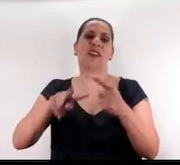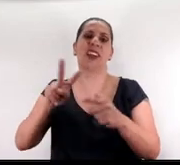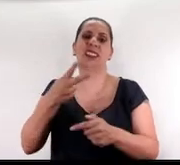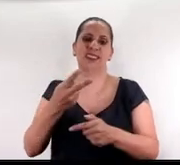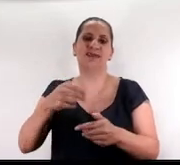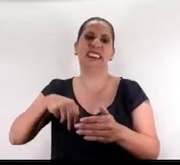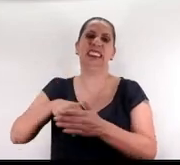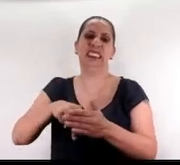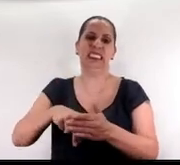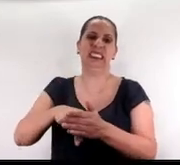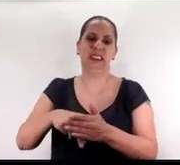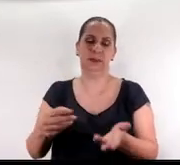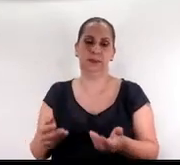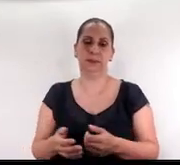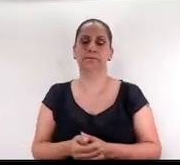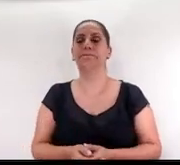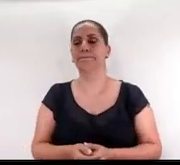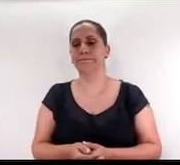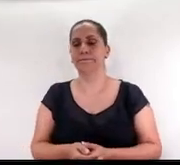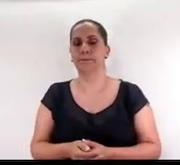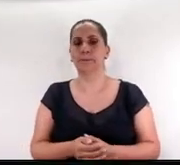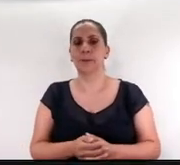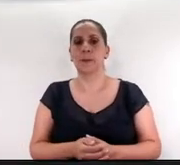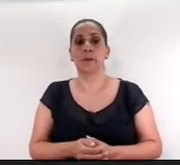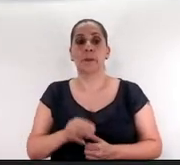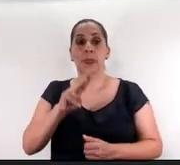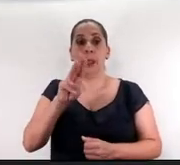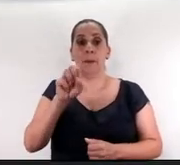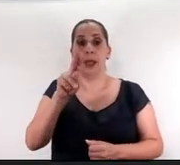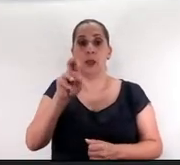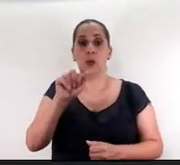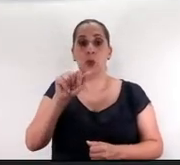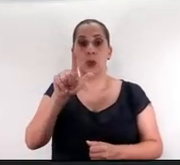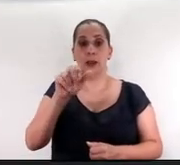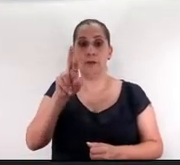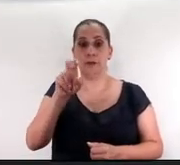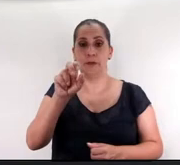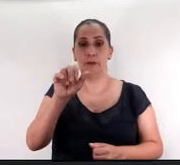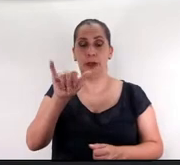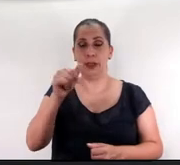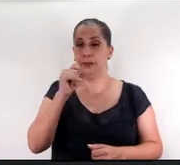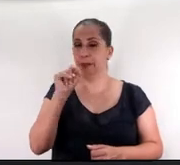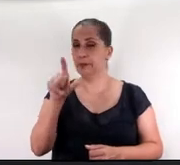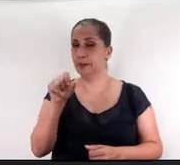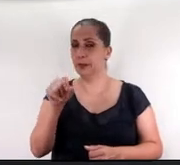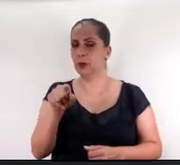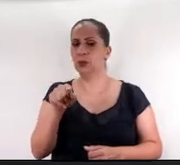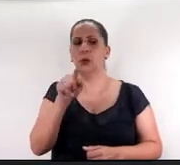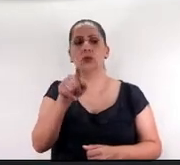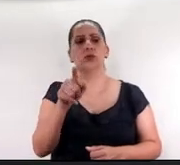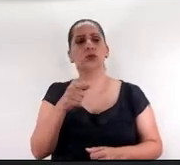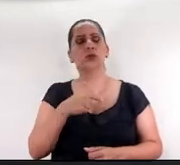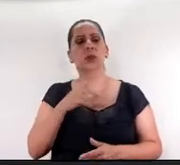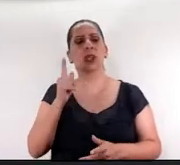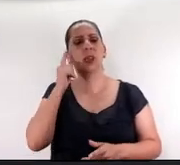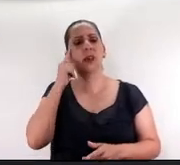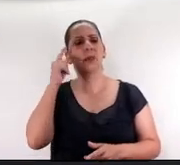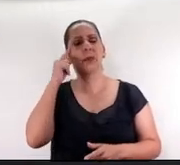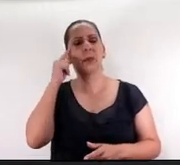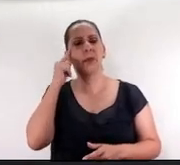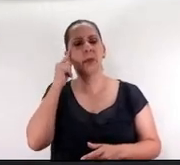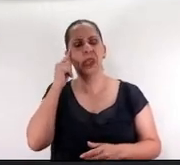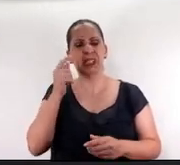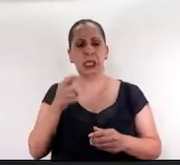Así es. El don Manuel Rey González pregunta, don Rodolfo, ¿cuál es su posición sobre alternativas